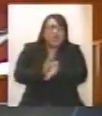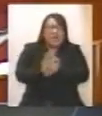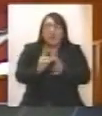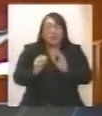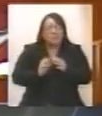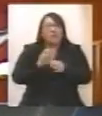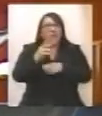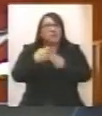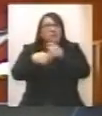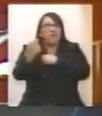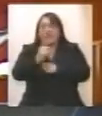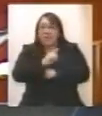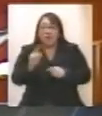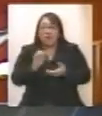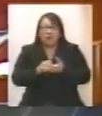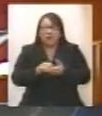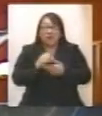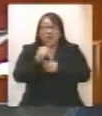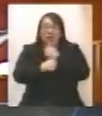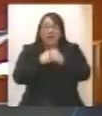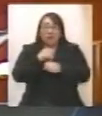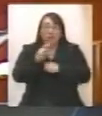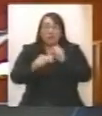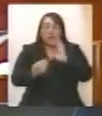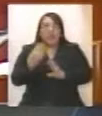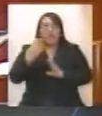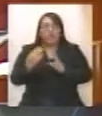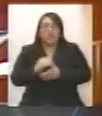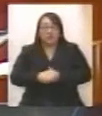expansión a nuevas áreas. El año 2014